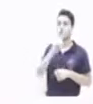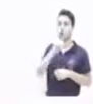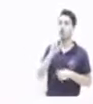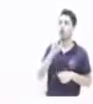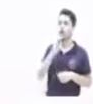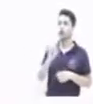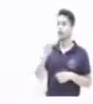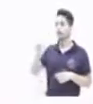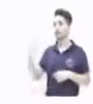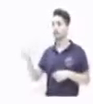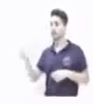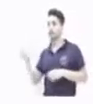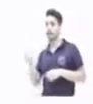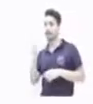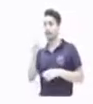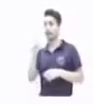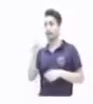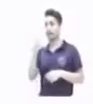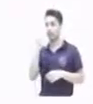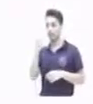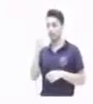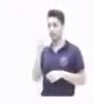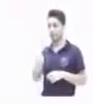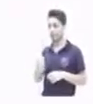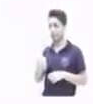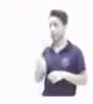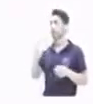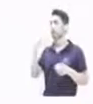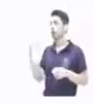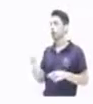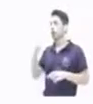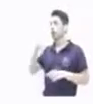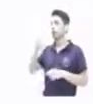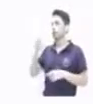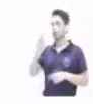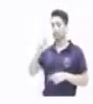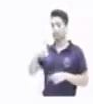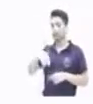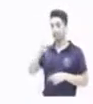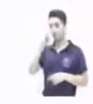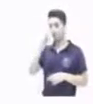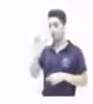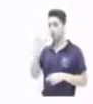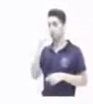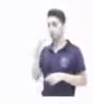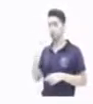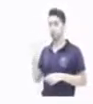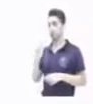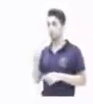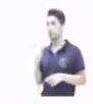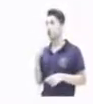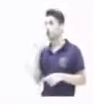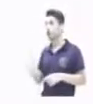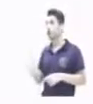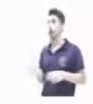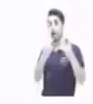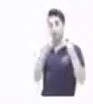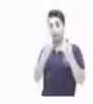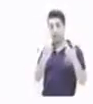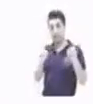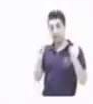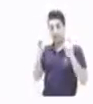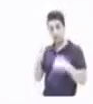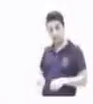orden, deja de ser variación y permutación. Y de una vez nos responde la última pregunta, ¿se repiten los elementos? ¿Se